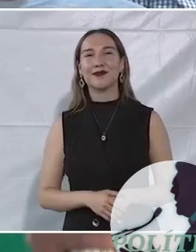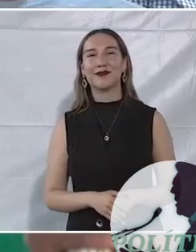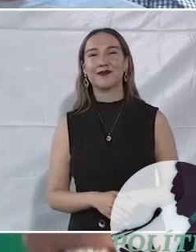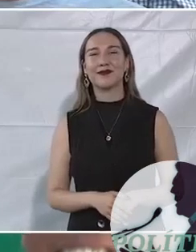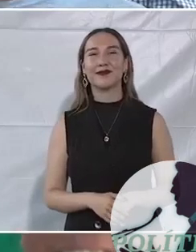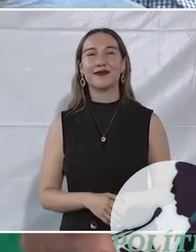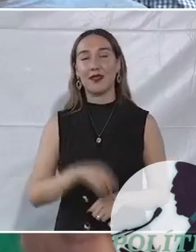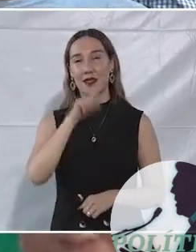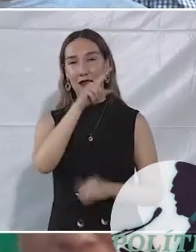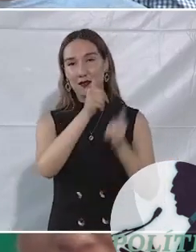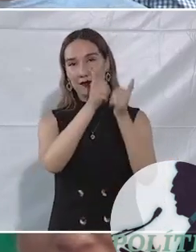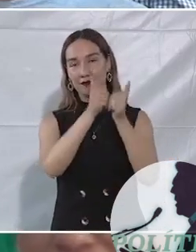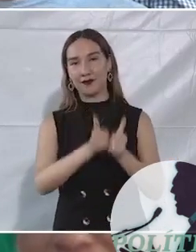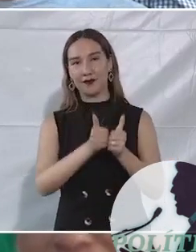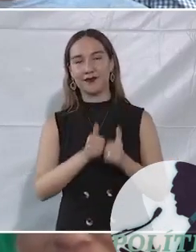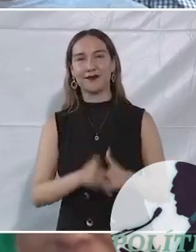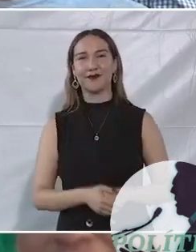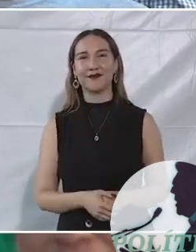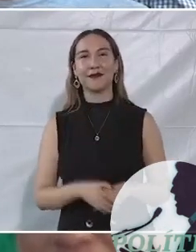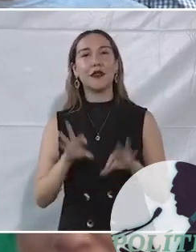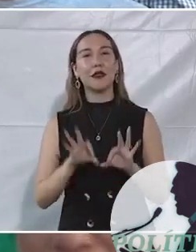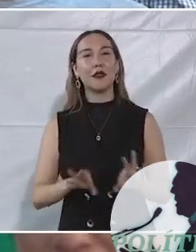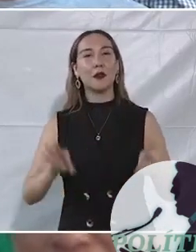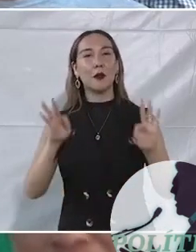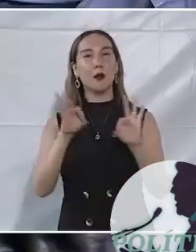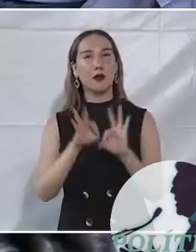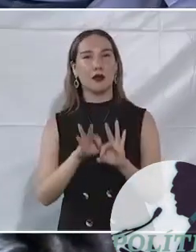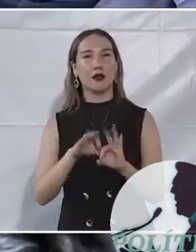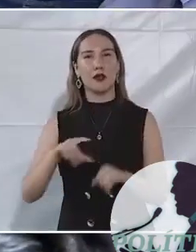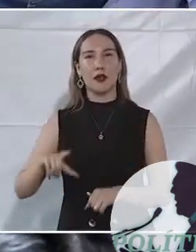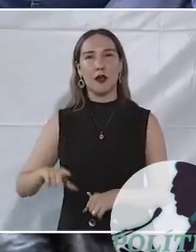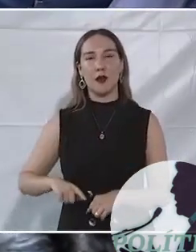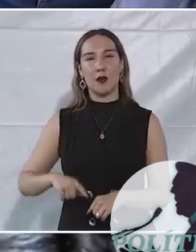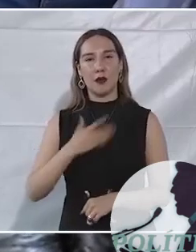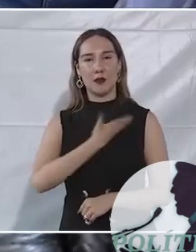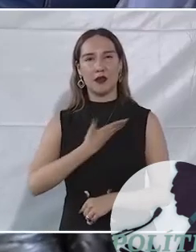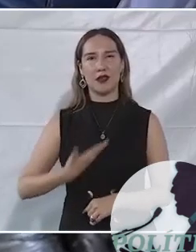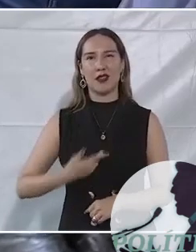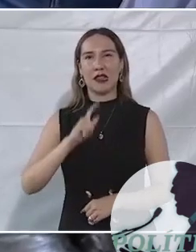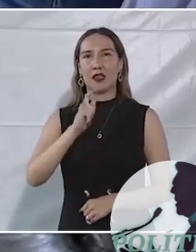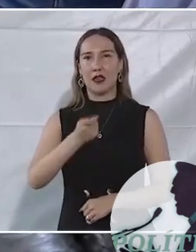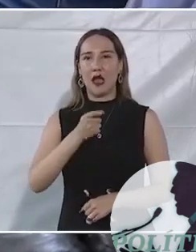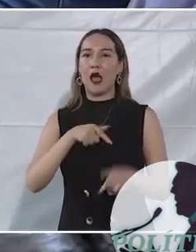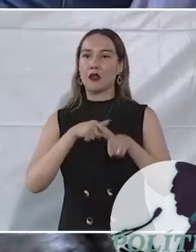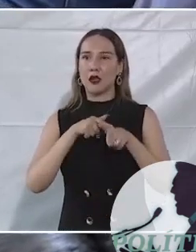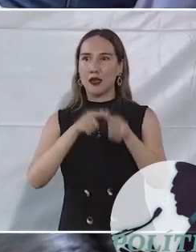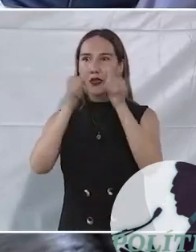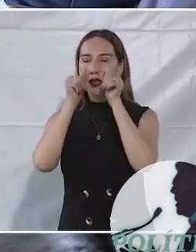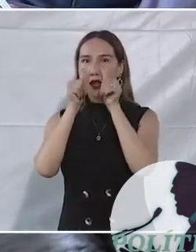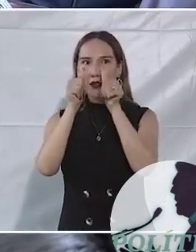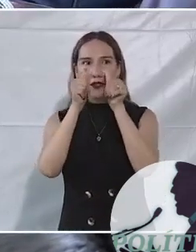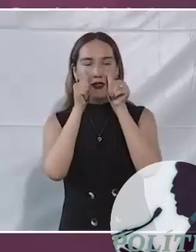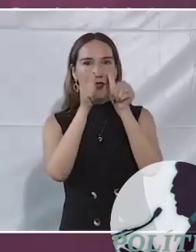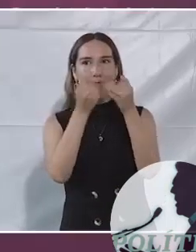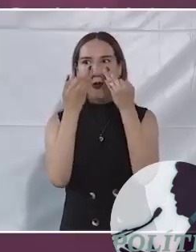Porque gobernar es velar, debe estar siempre pendiente de todo. Me da